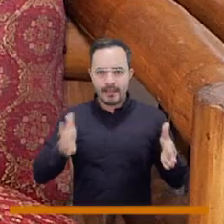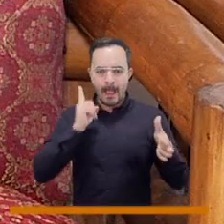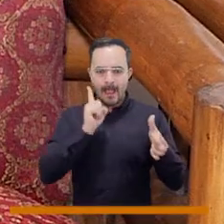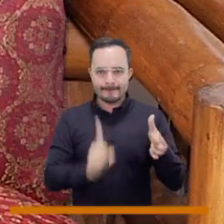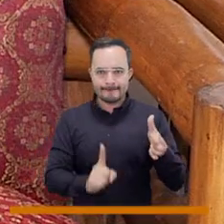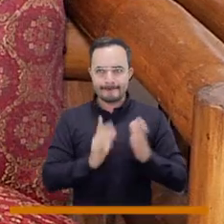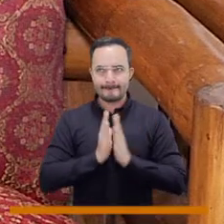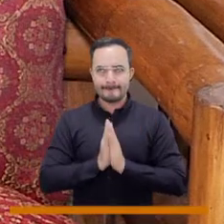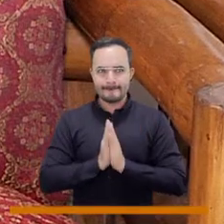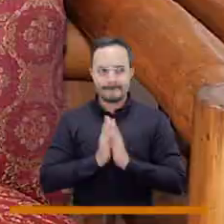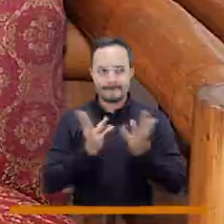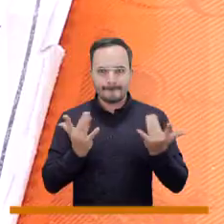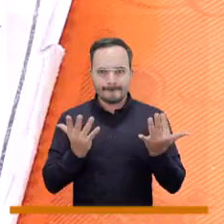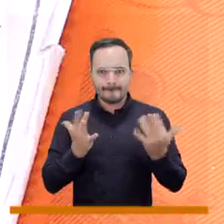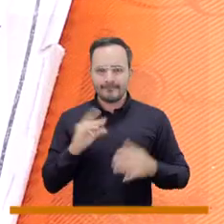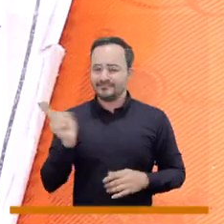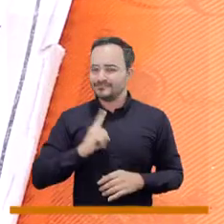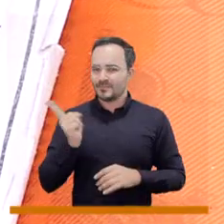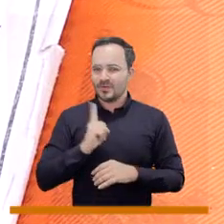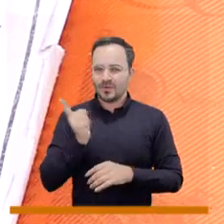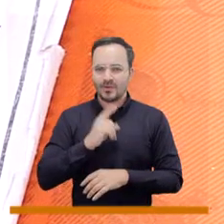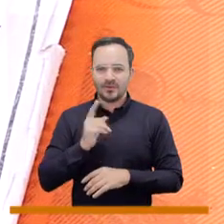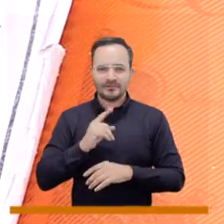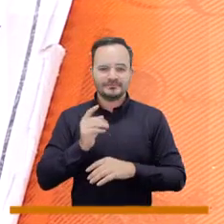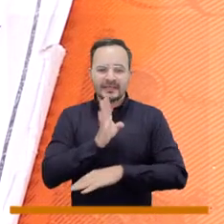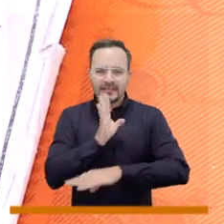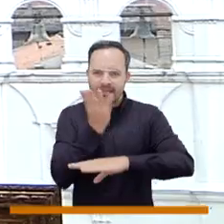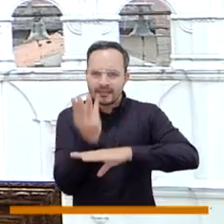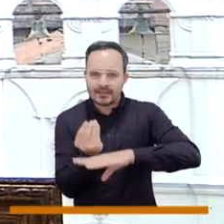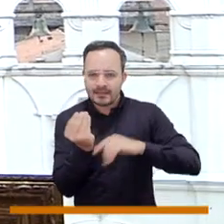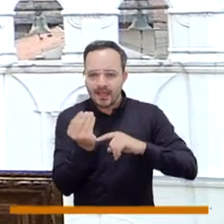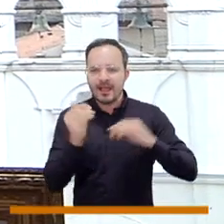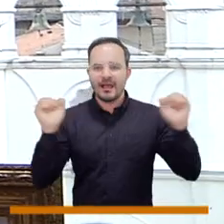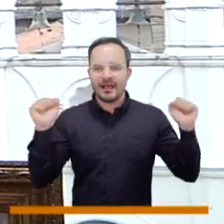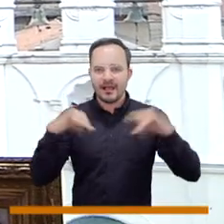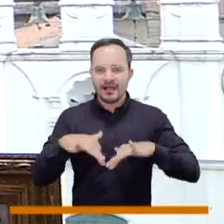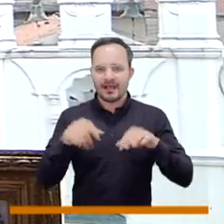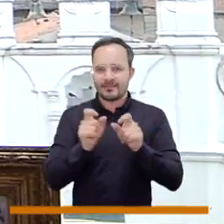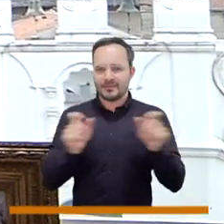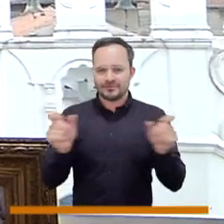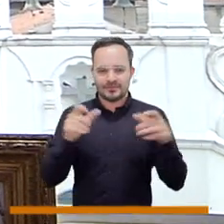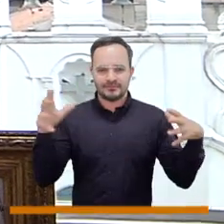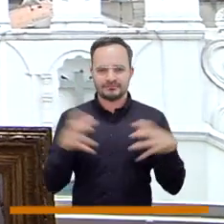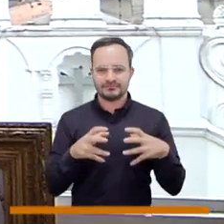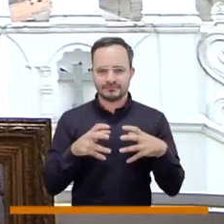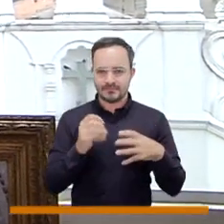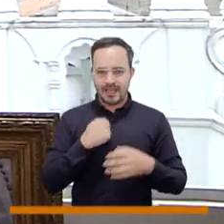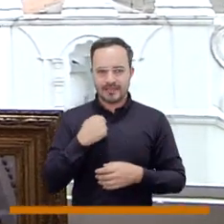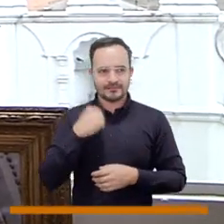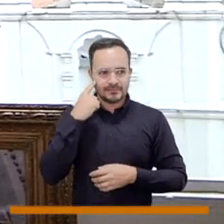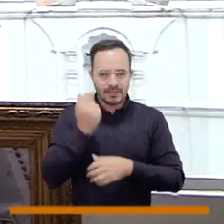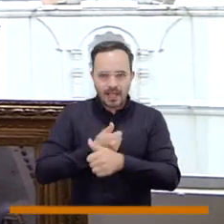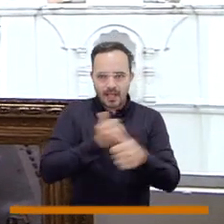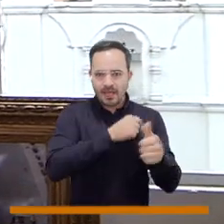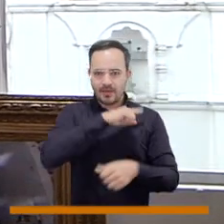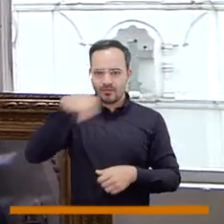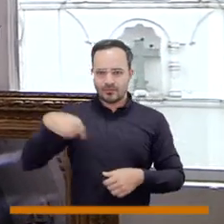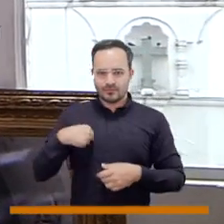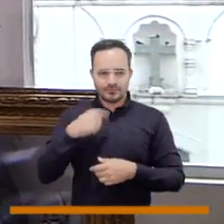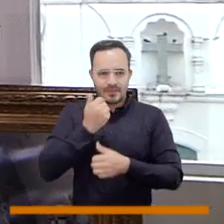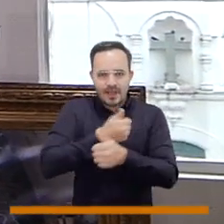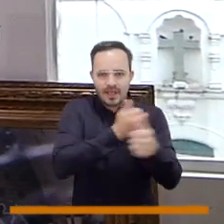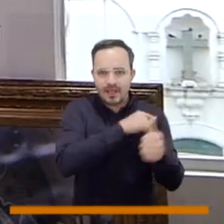paredes, pero creo que la iglesia son las personas, la iglesia somos cada uno de nosotros y la